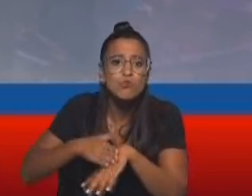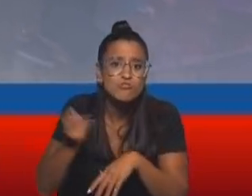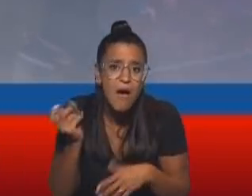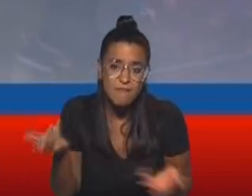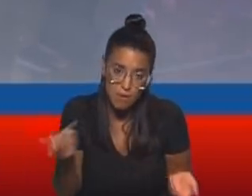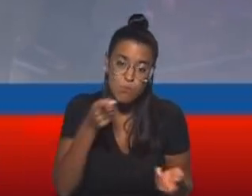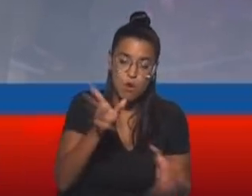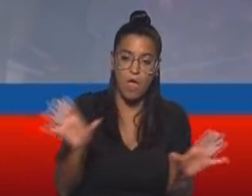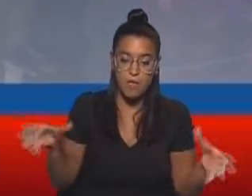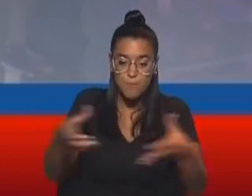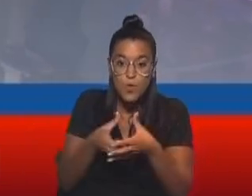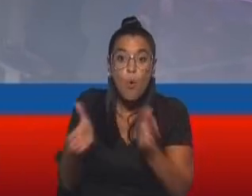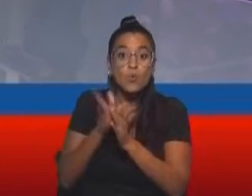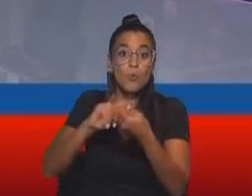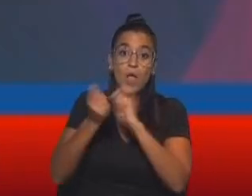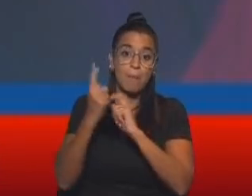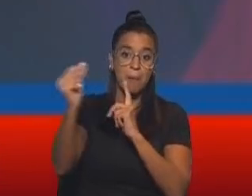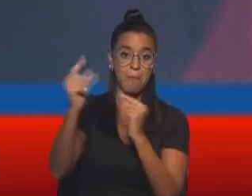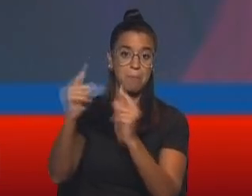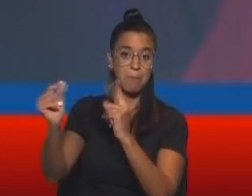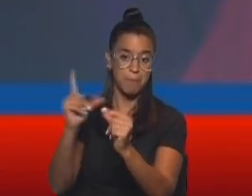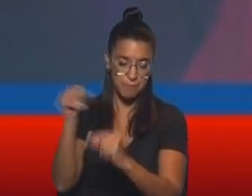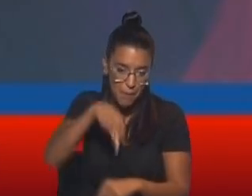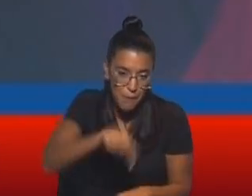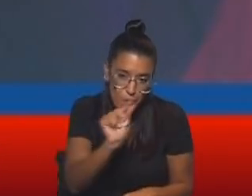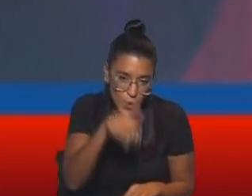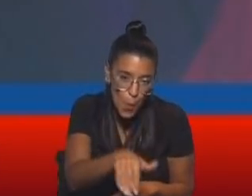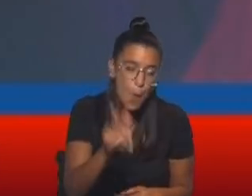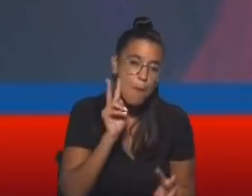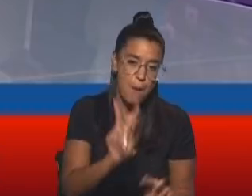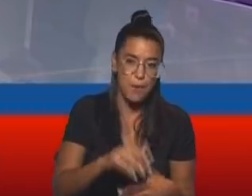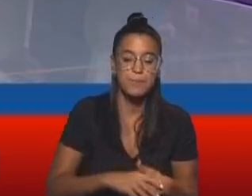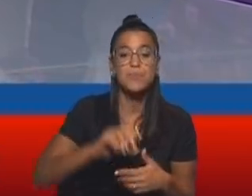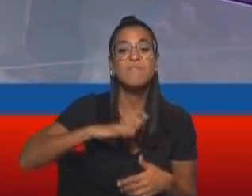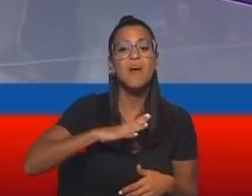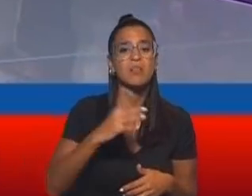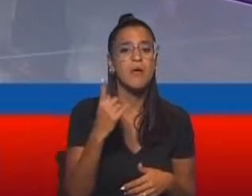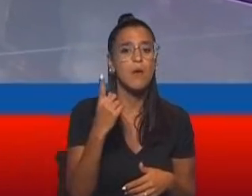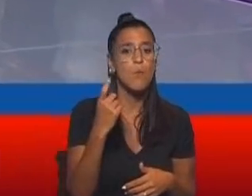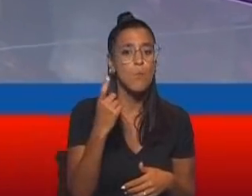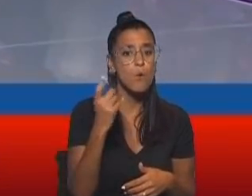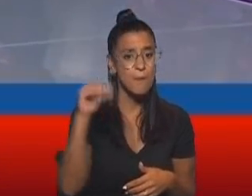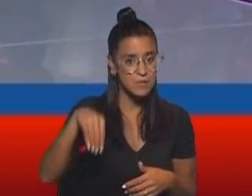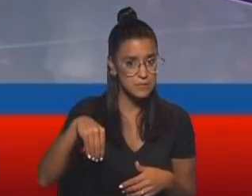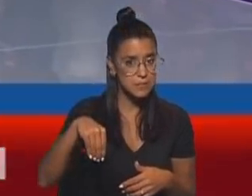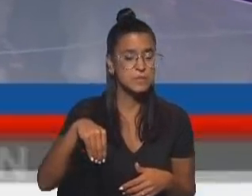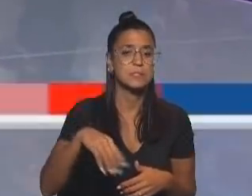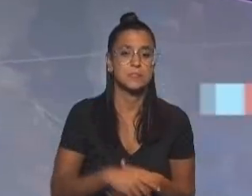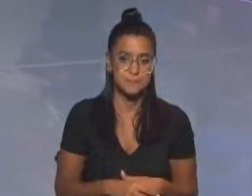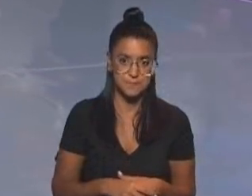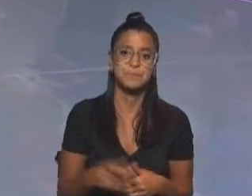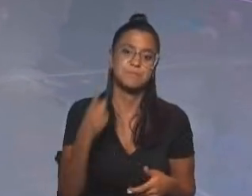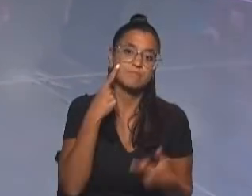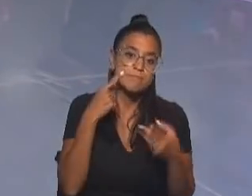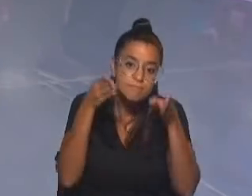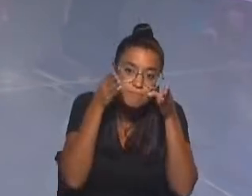en el que Juntos por el Cambio abandonó el recinto. Eso lo vamos a ver en un ratito. Y nos queda un punto más, me parece, que es, bueno,